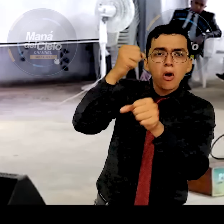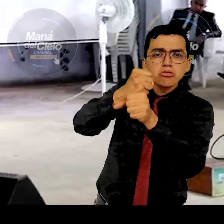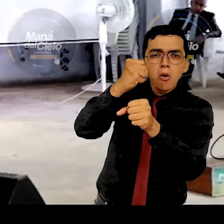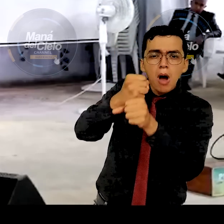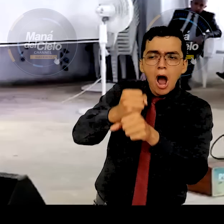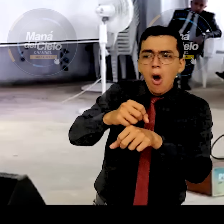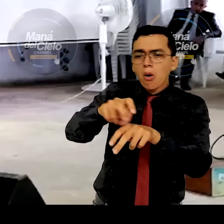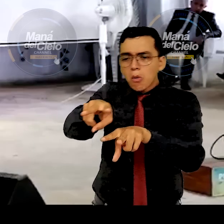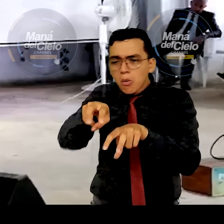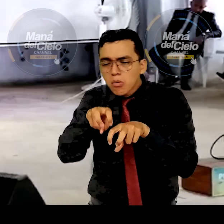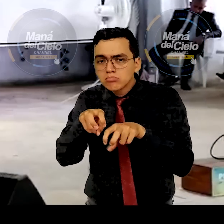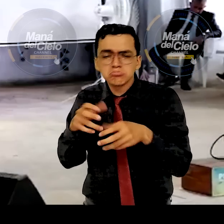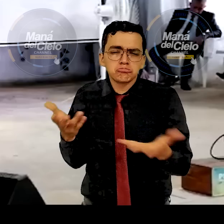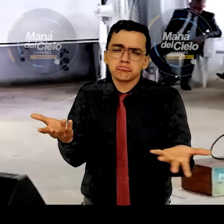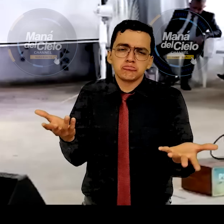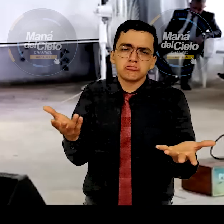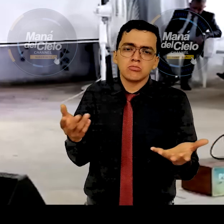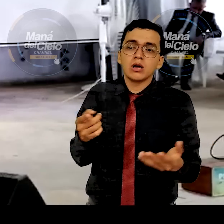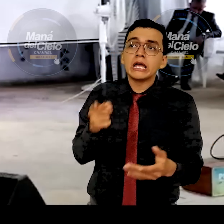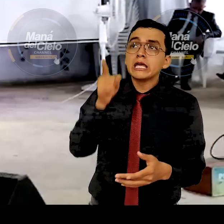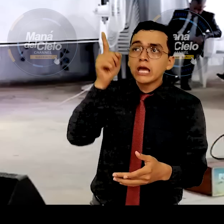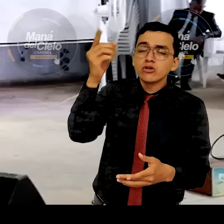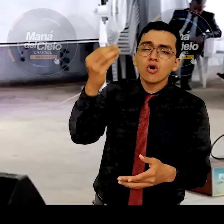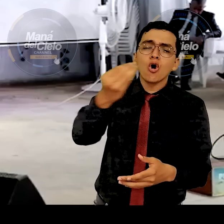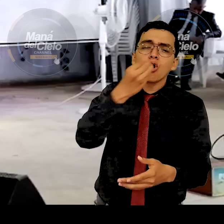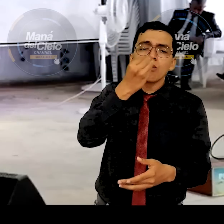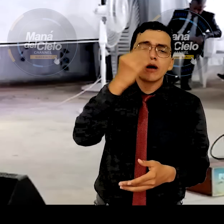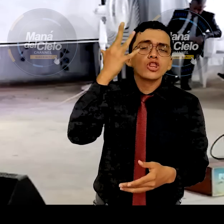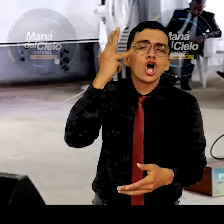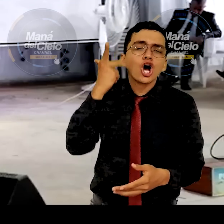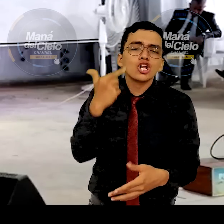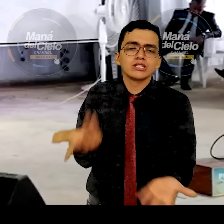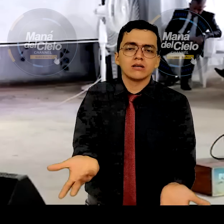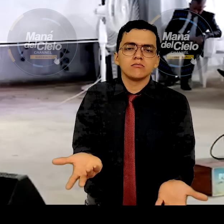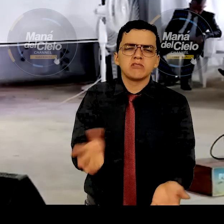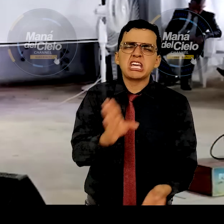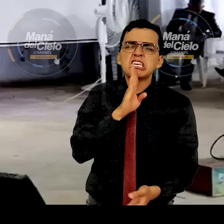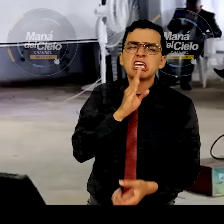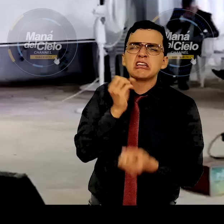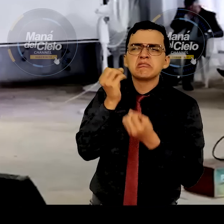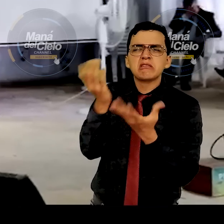días. ¿Y sabe quién les da la comida?